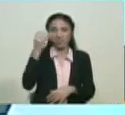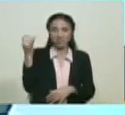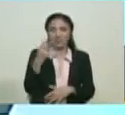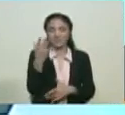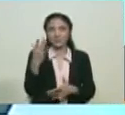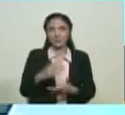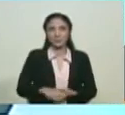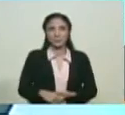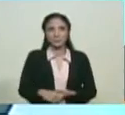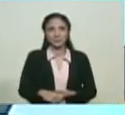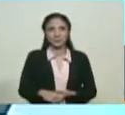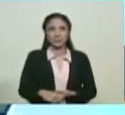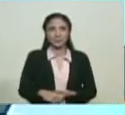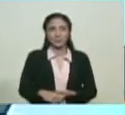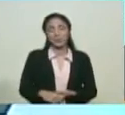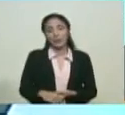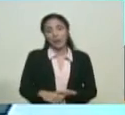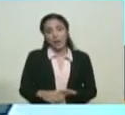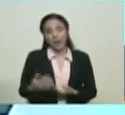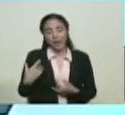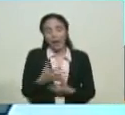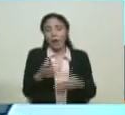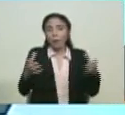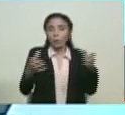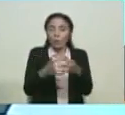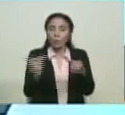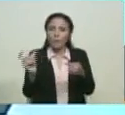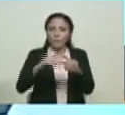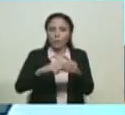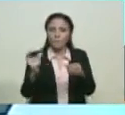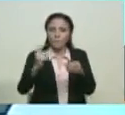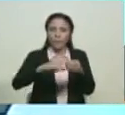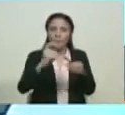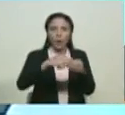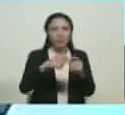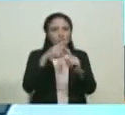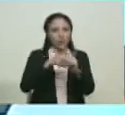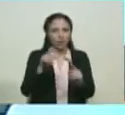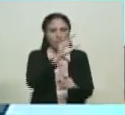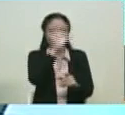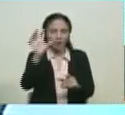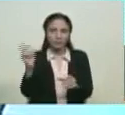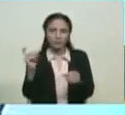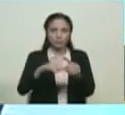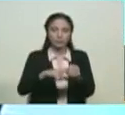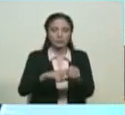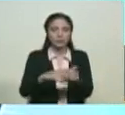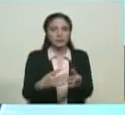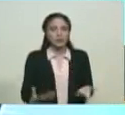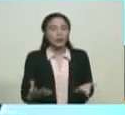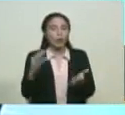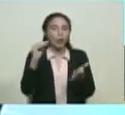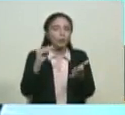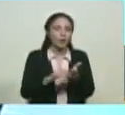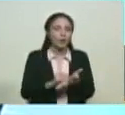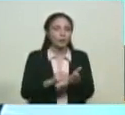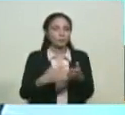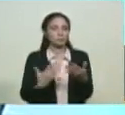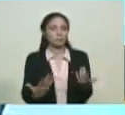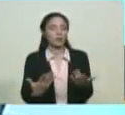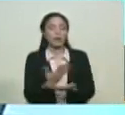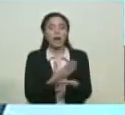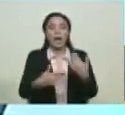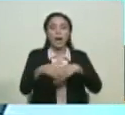que lamentablemente sufrió una involución y se ha vuelto a convertir en un